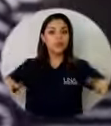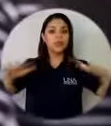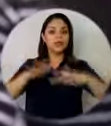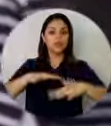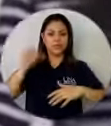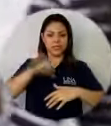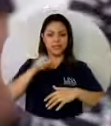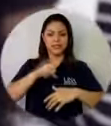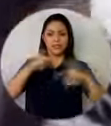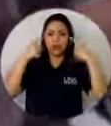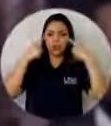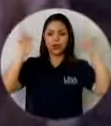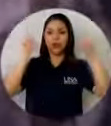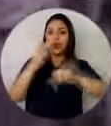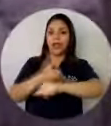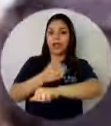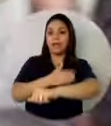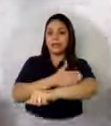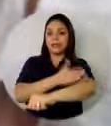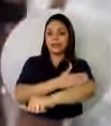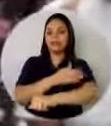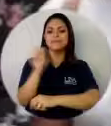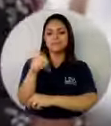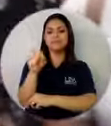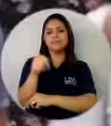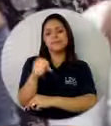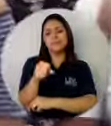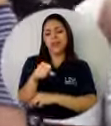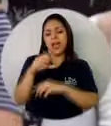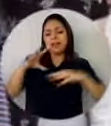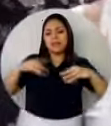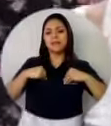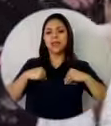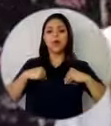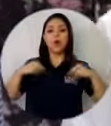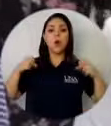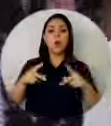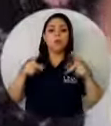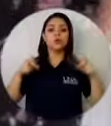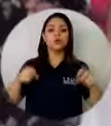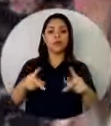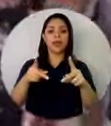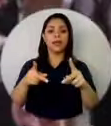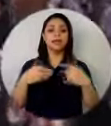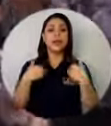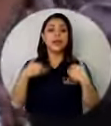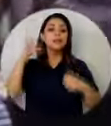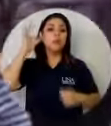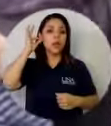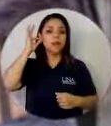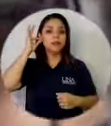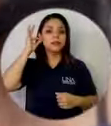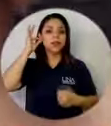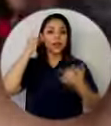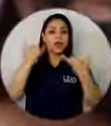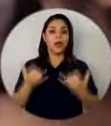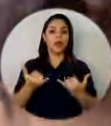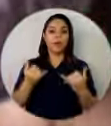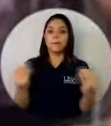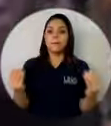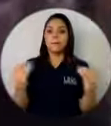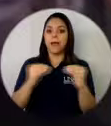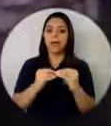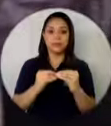decíamos, se han logrado avances, sí, hay que reconocer, o sea, las oportunidades que tenemos las mujeres hoy en día son muchísimo más que